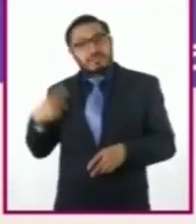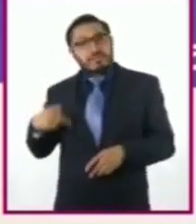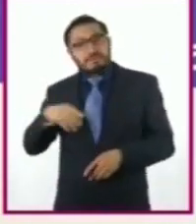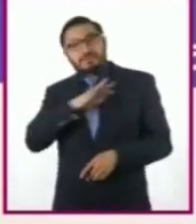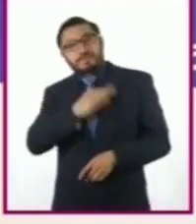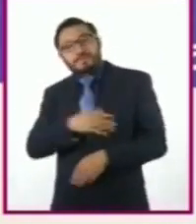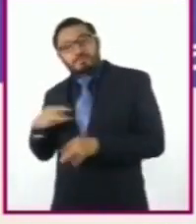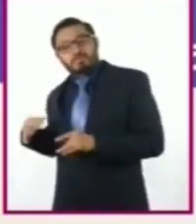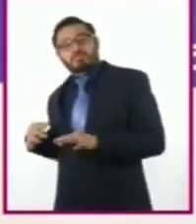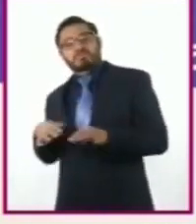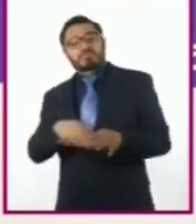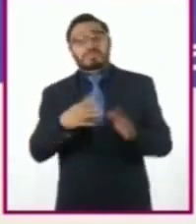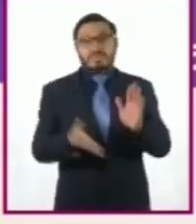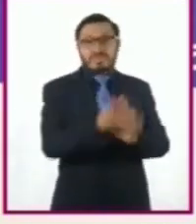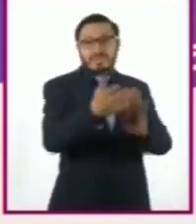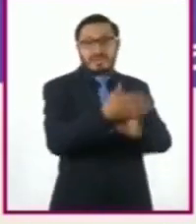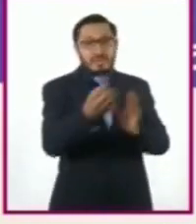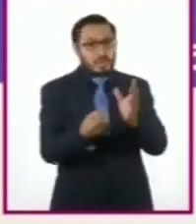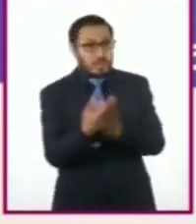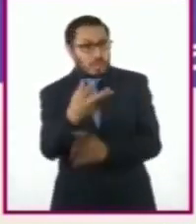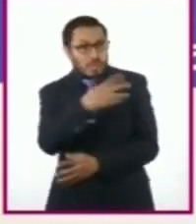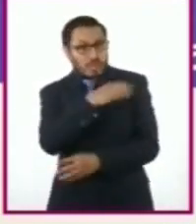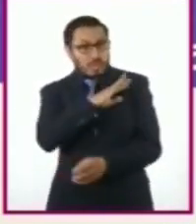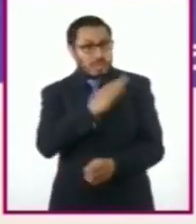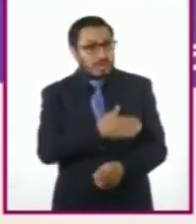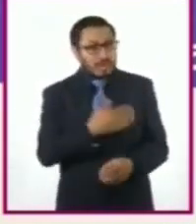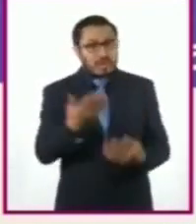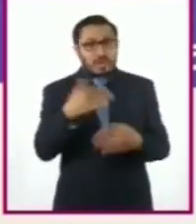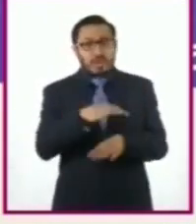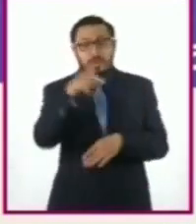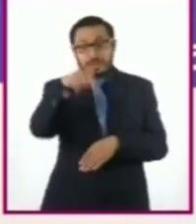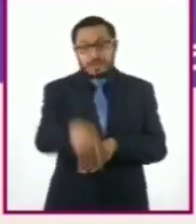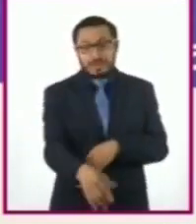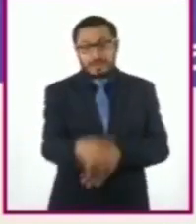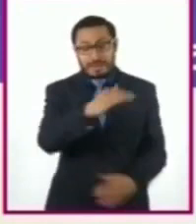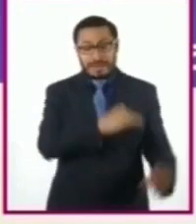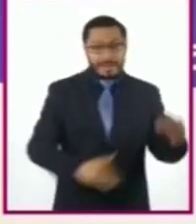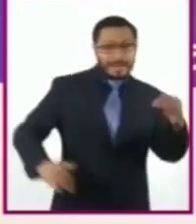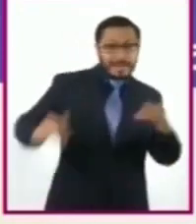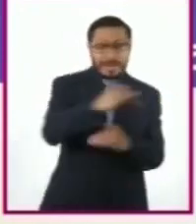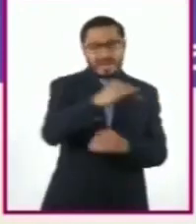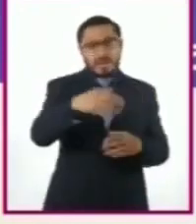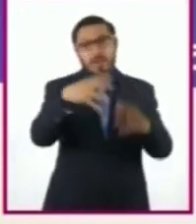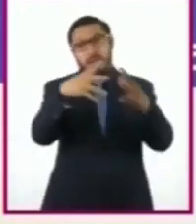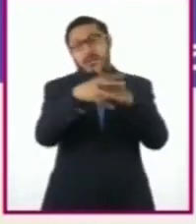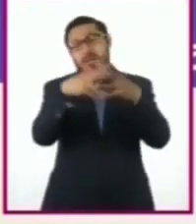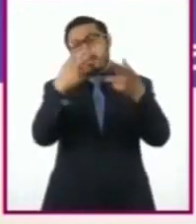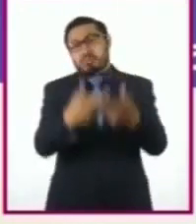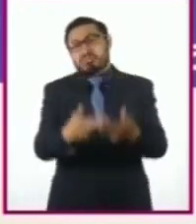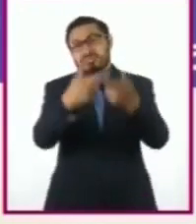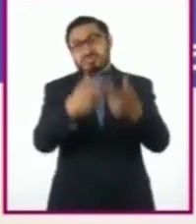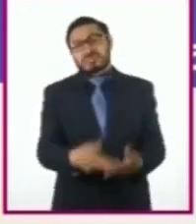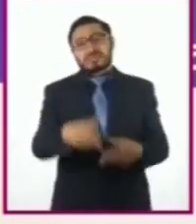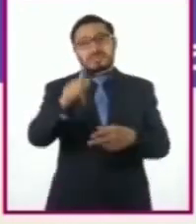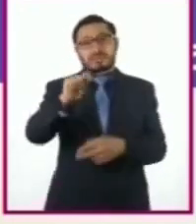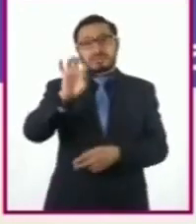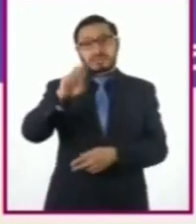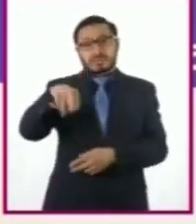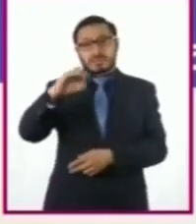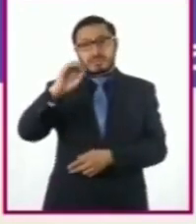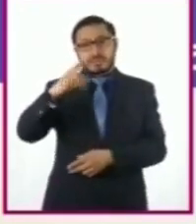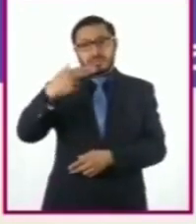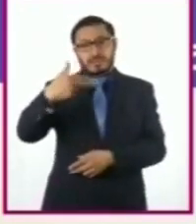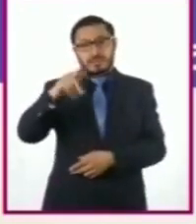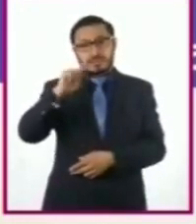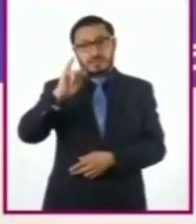la nueva capital española sobre las ruinas de Tenochtitlan? Supongo que fue muy doloroso y